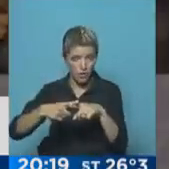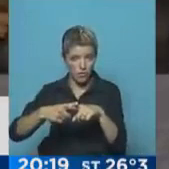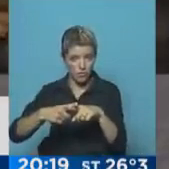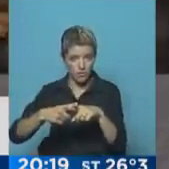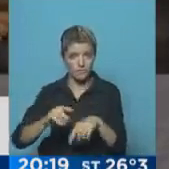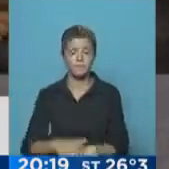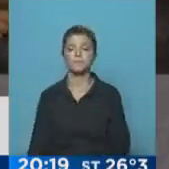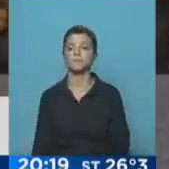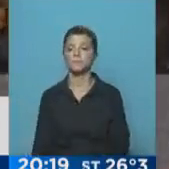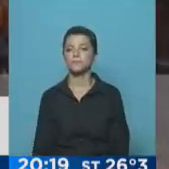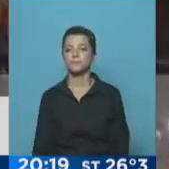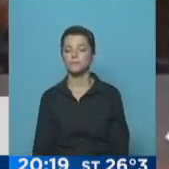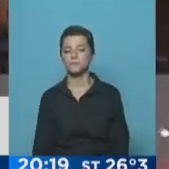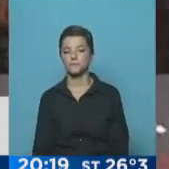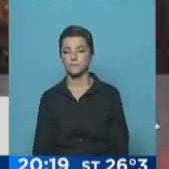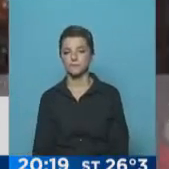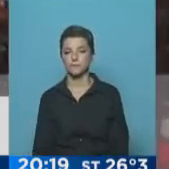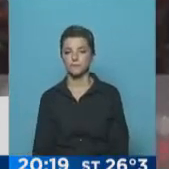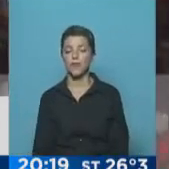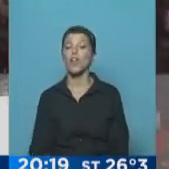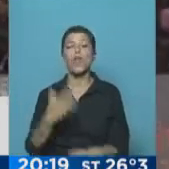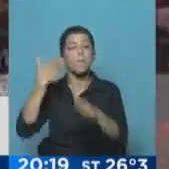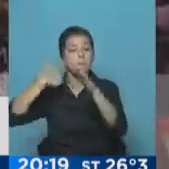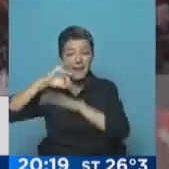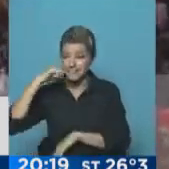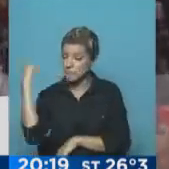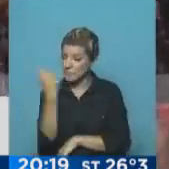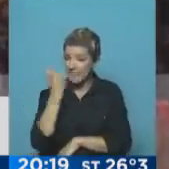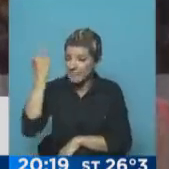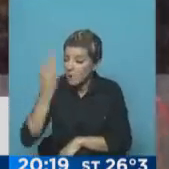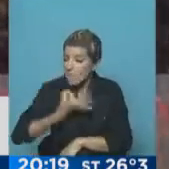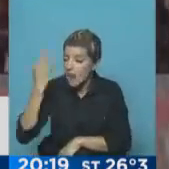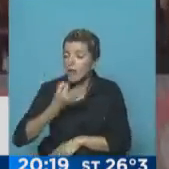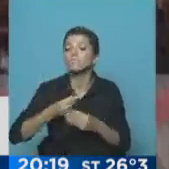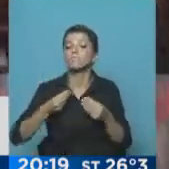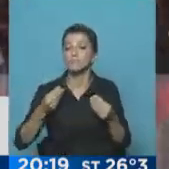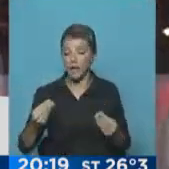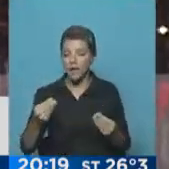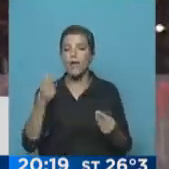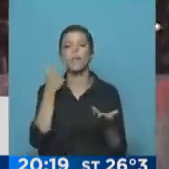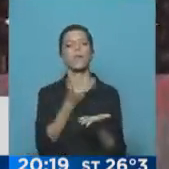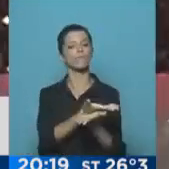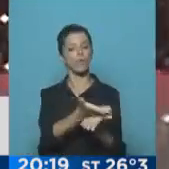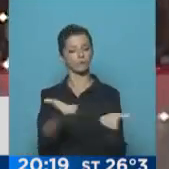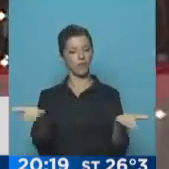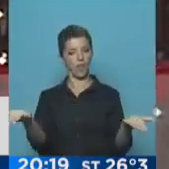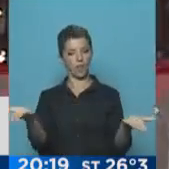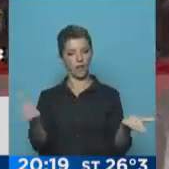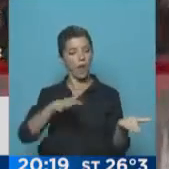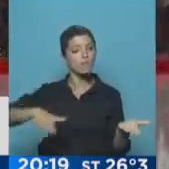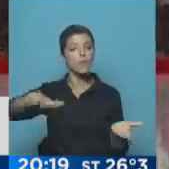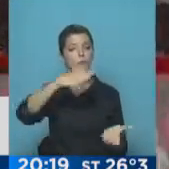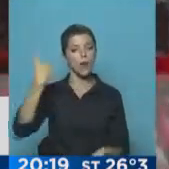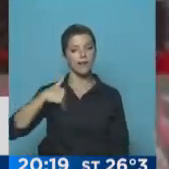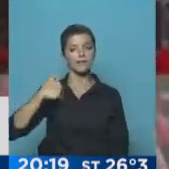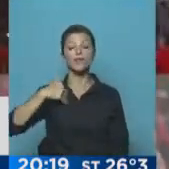las antípodas, lo más importante es demostrarle a la gente